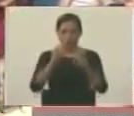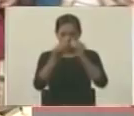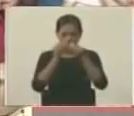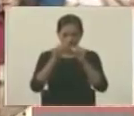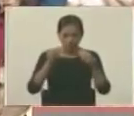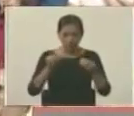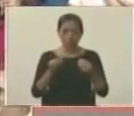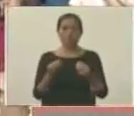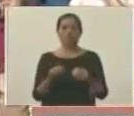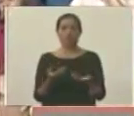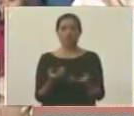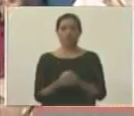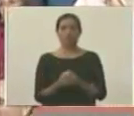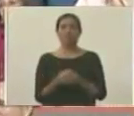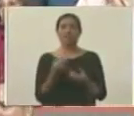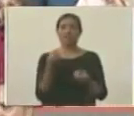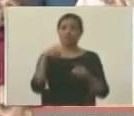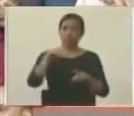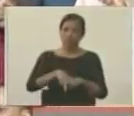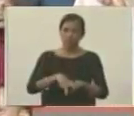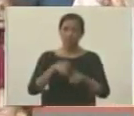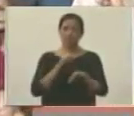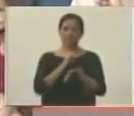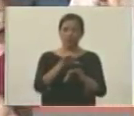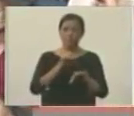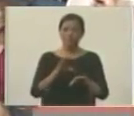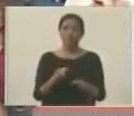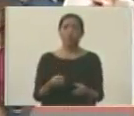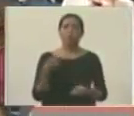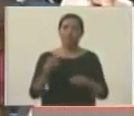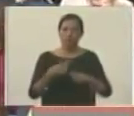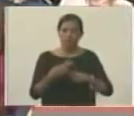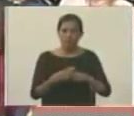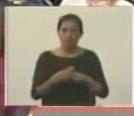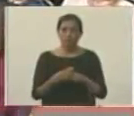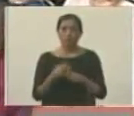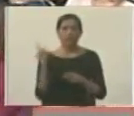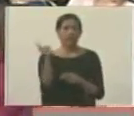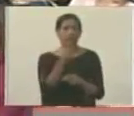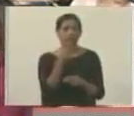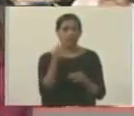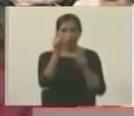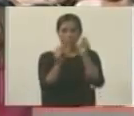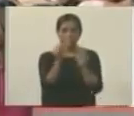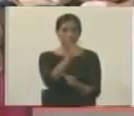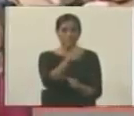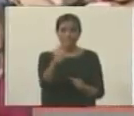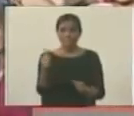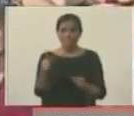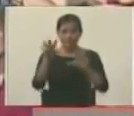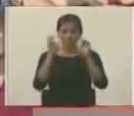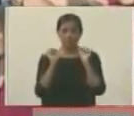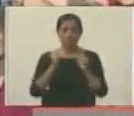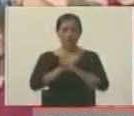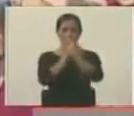transmisión, gravemente. Yo sigo diciendo esto para que todos estemos claros, gravemente.